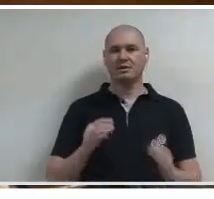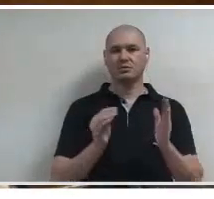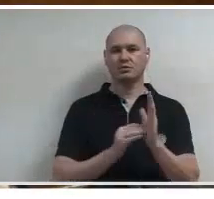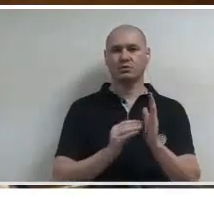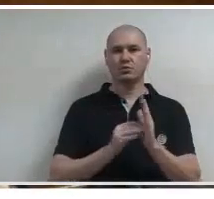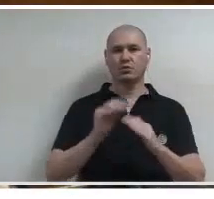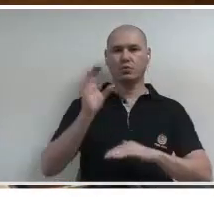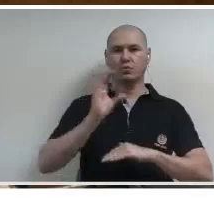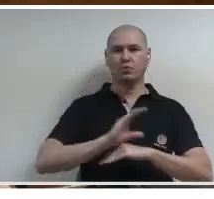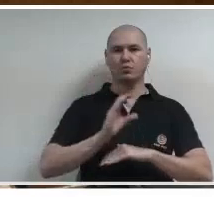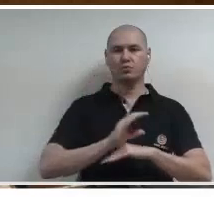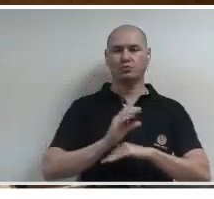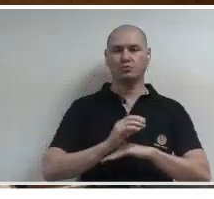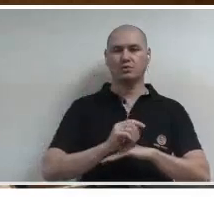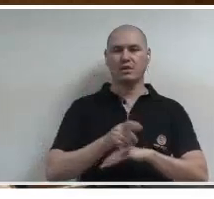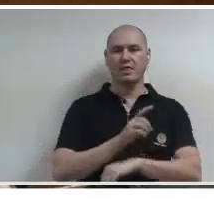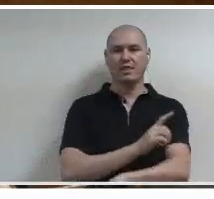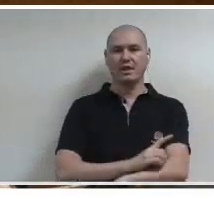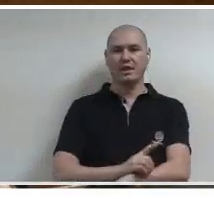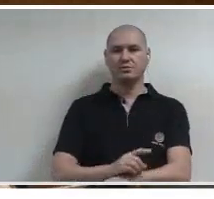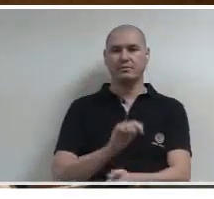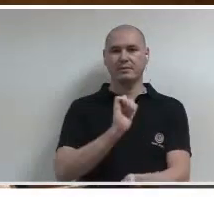de la Magistratura,